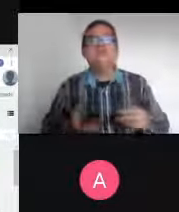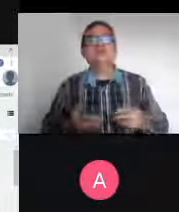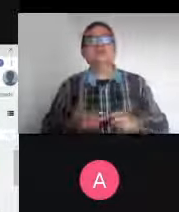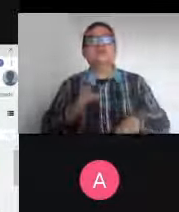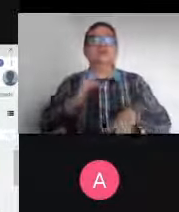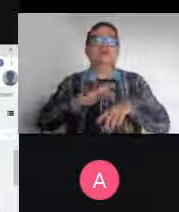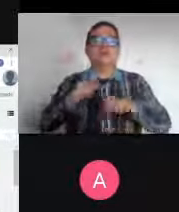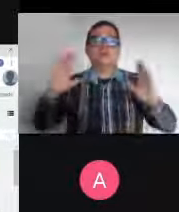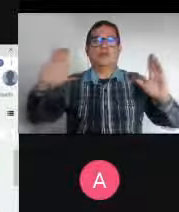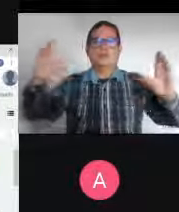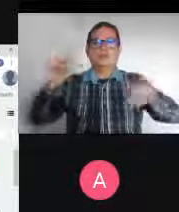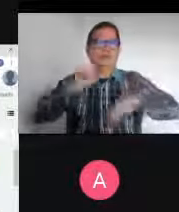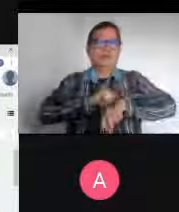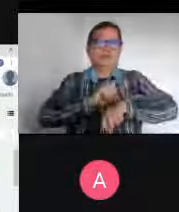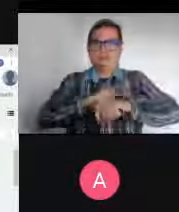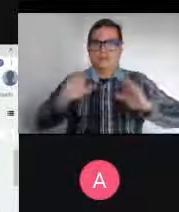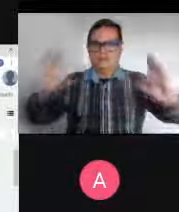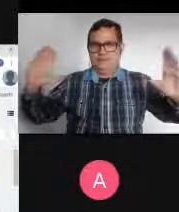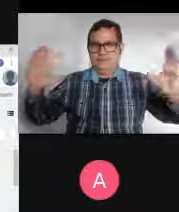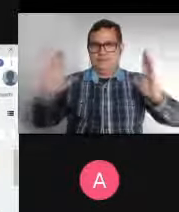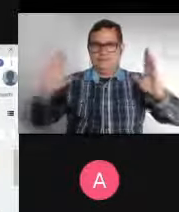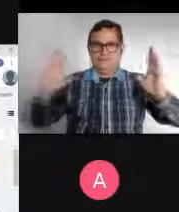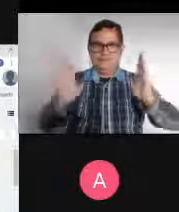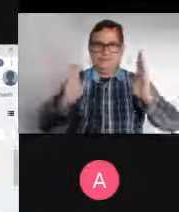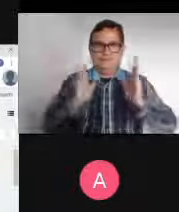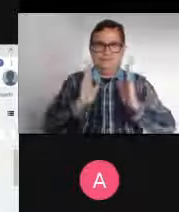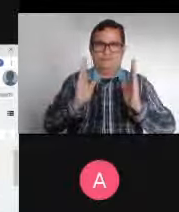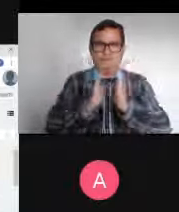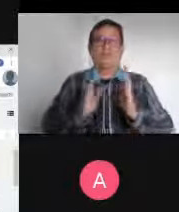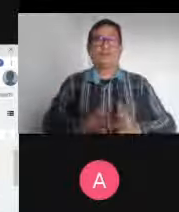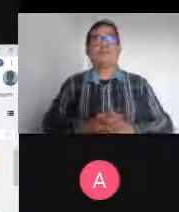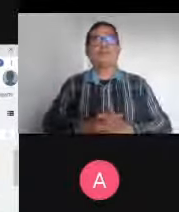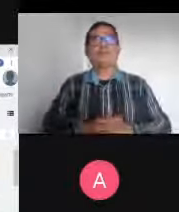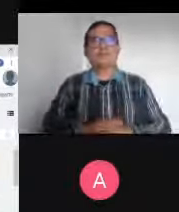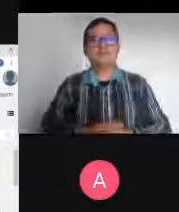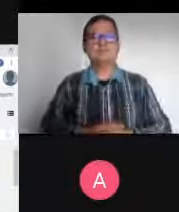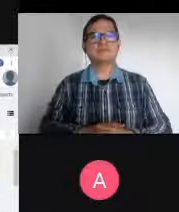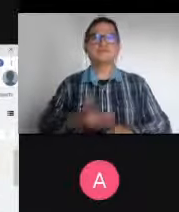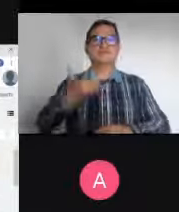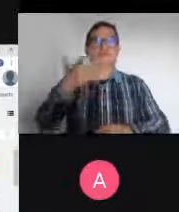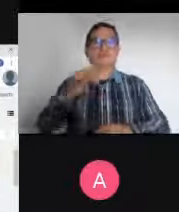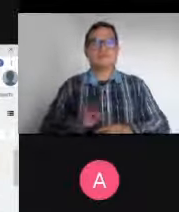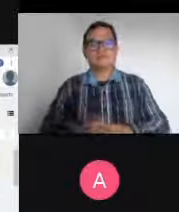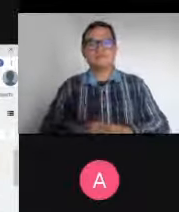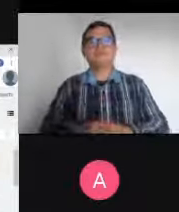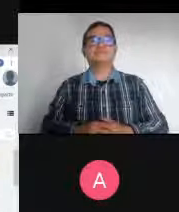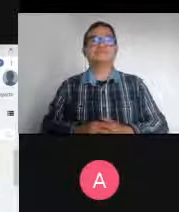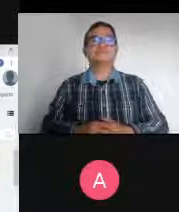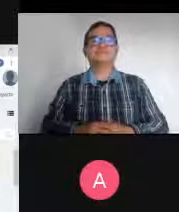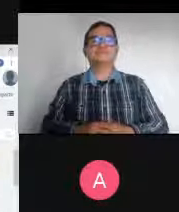hacer? Escalar nuestra escala de tiempo y empezar a bajarle. Vamos a cuadrar 50.